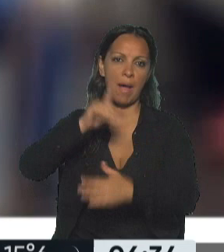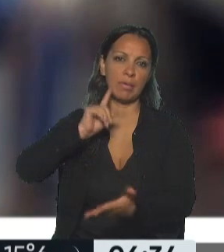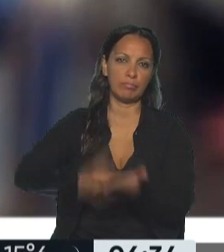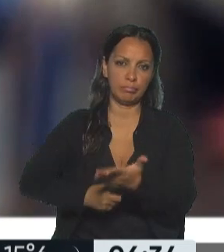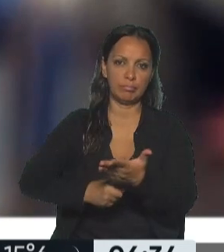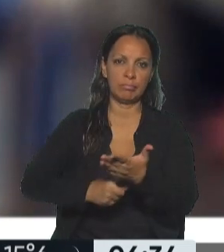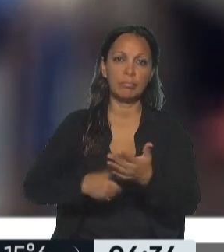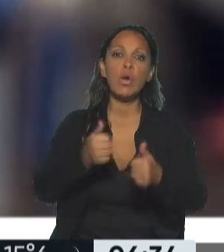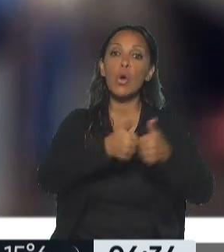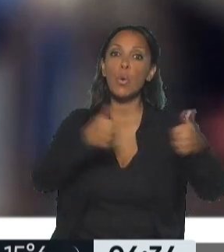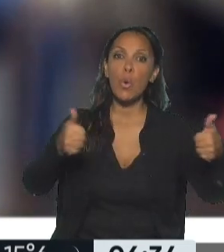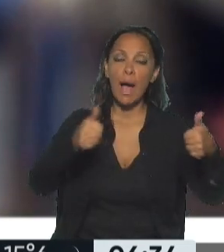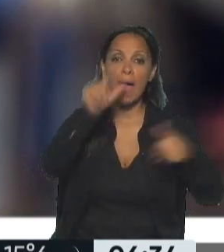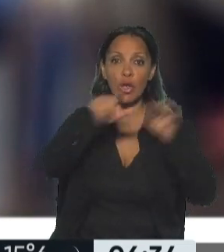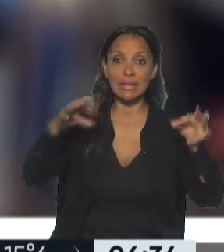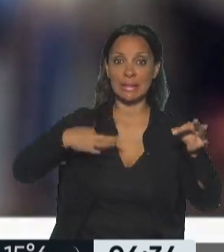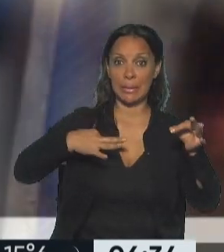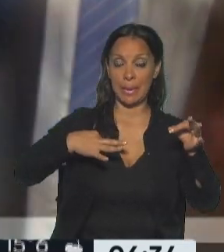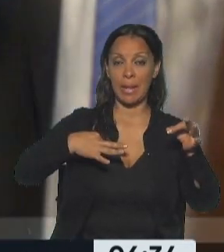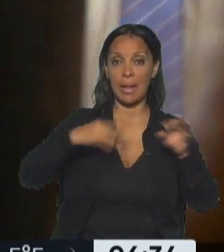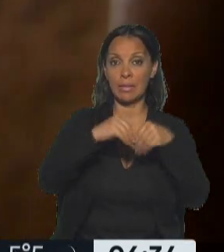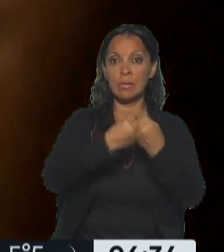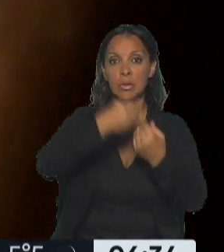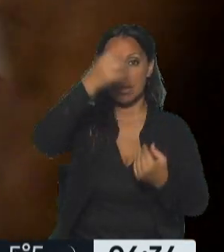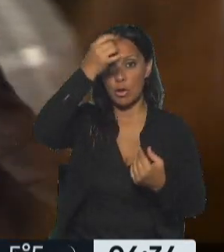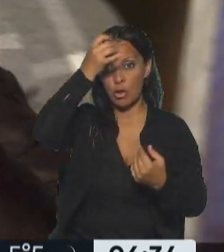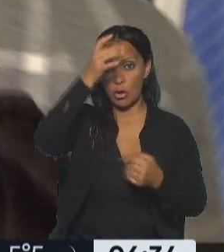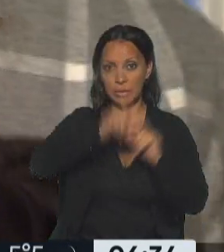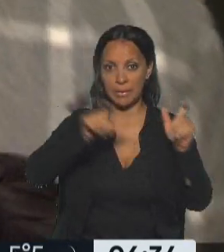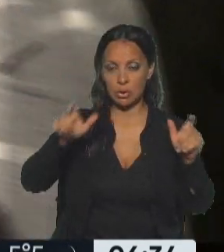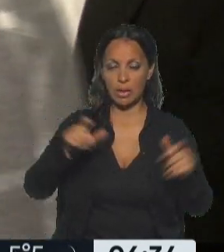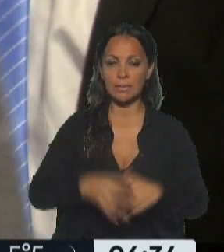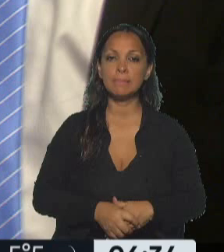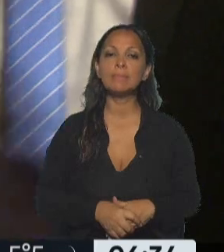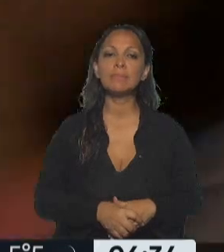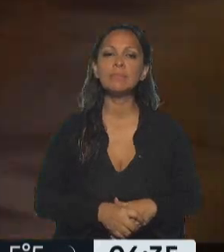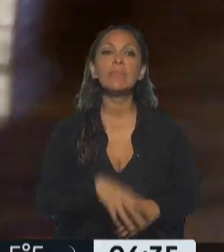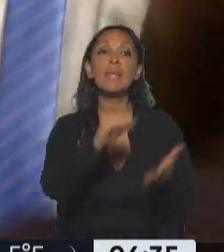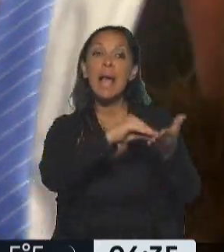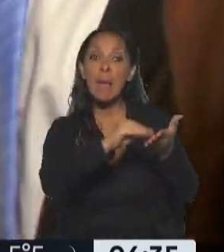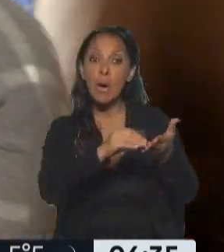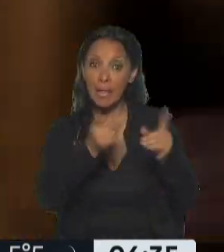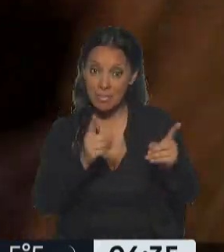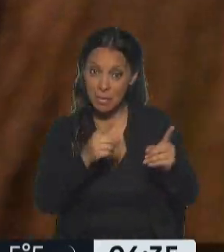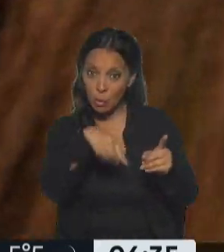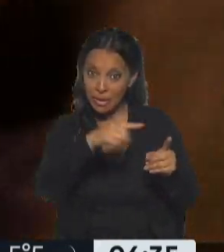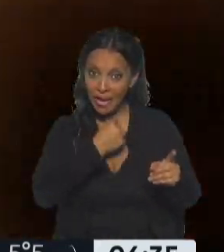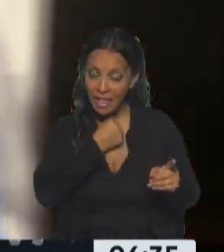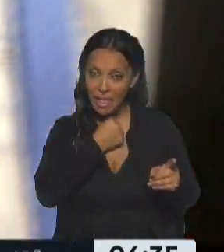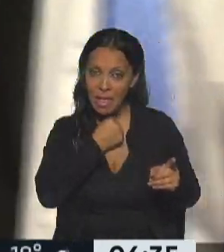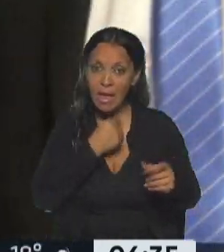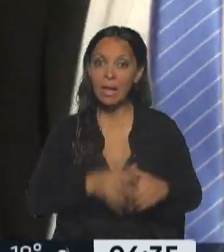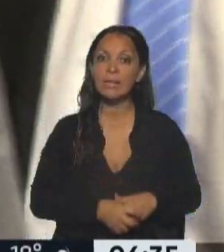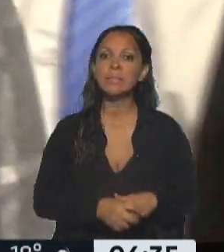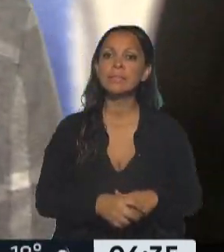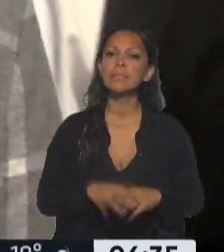popular conformado por 12 miembros. Doctora, ¿es lo que esperaba? Sí, está bien,